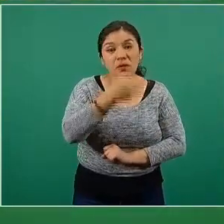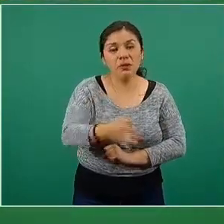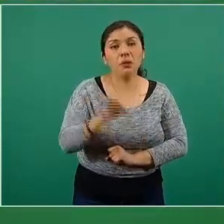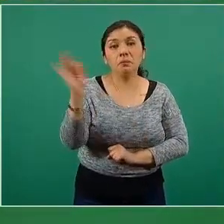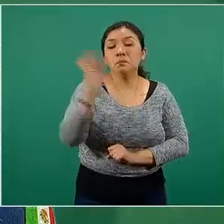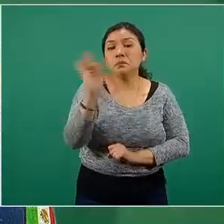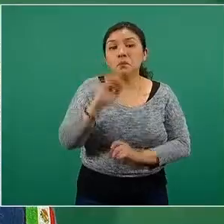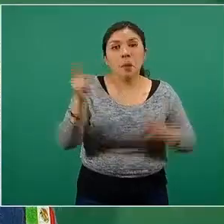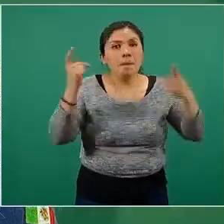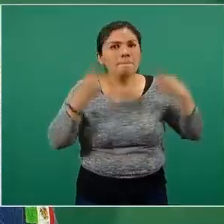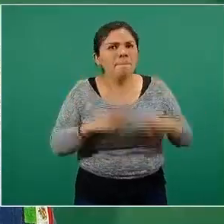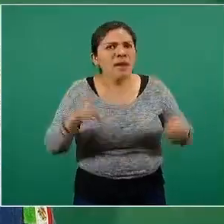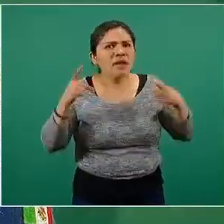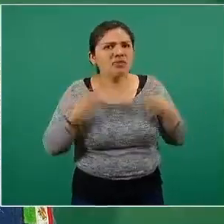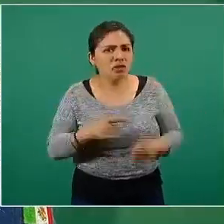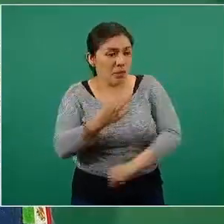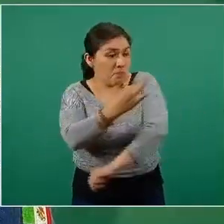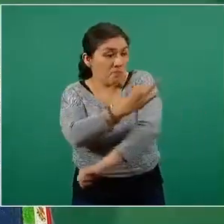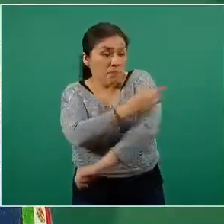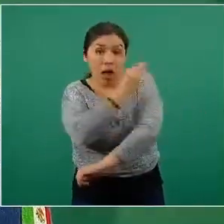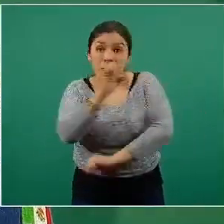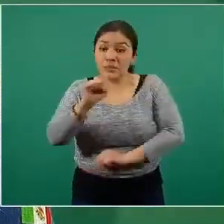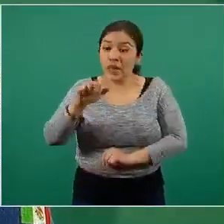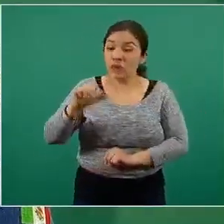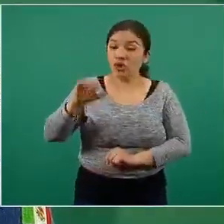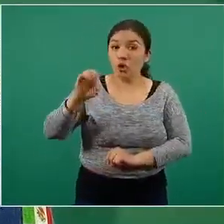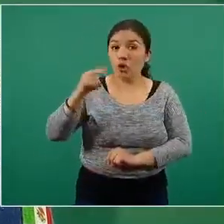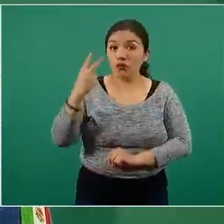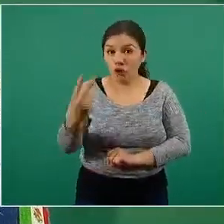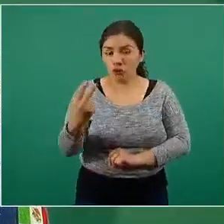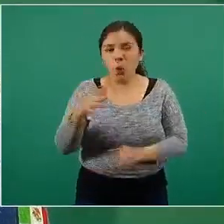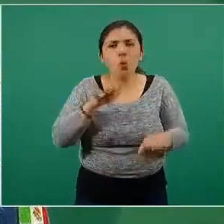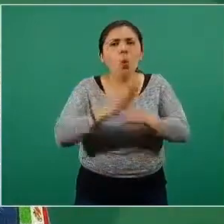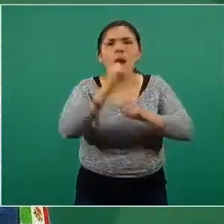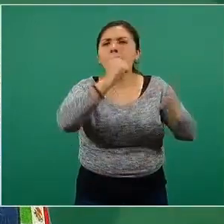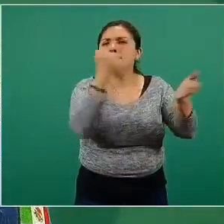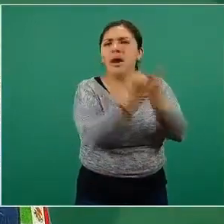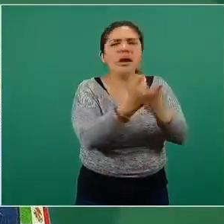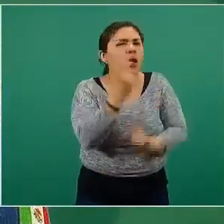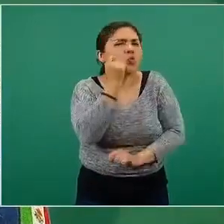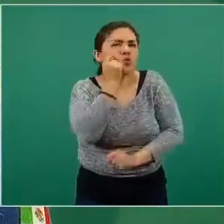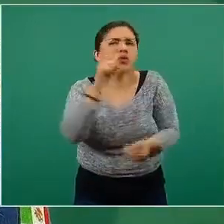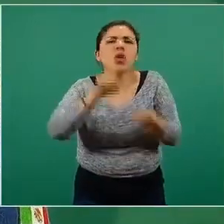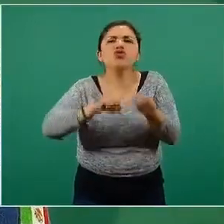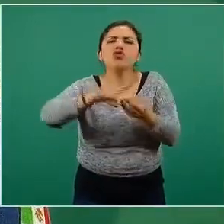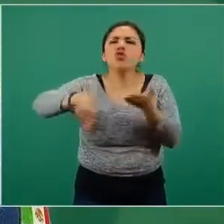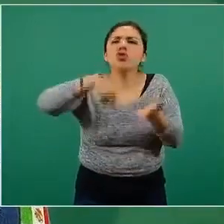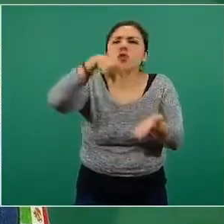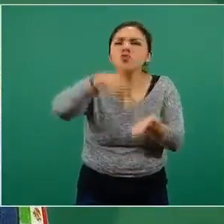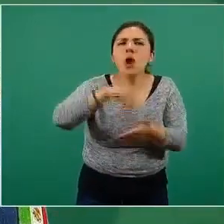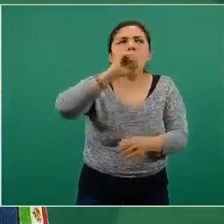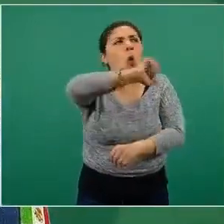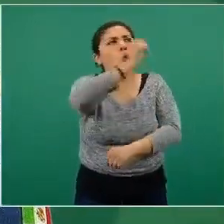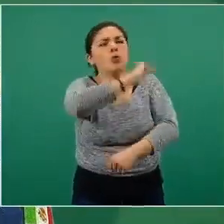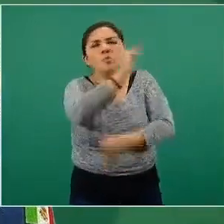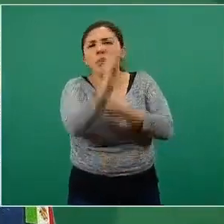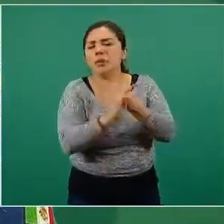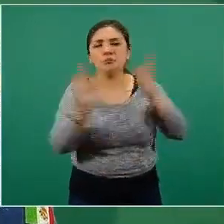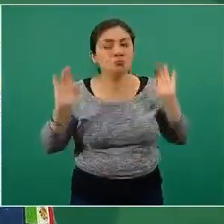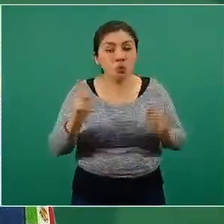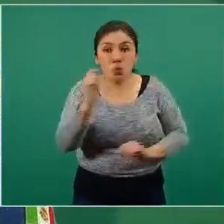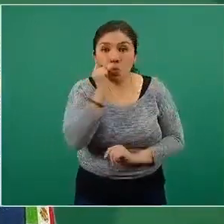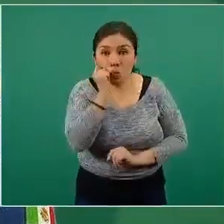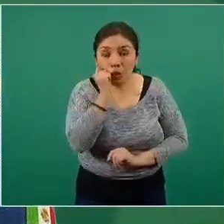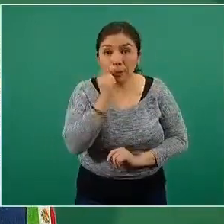haya recibido la vacuna contra SARS-CoV-2 de cualquiera de las marcas en cualquiera de las entidades o fuera de nuestro país,